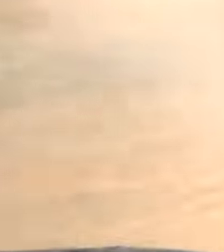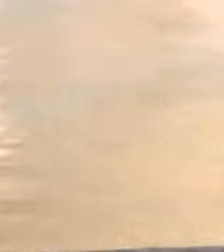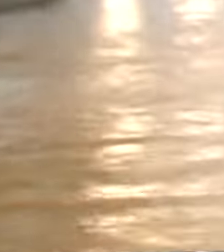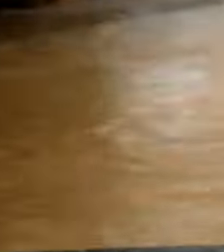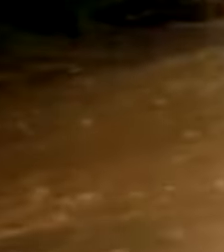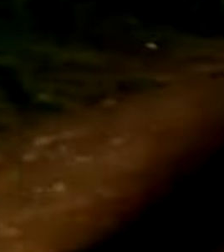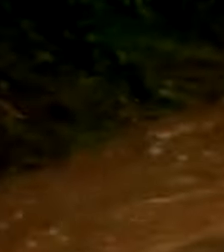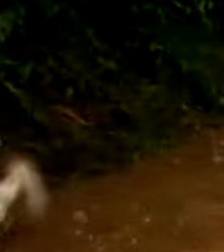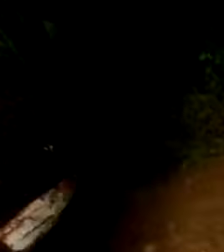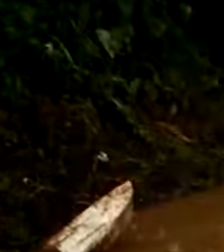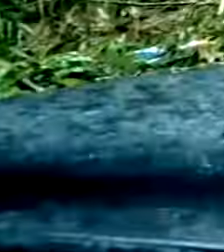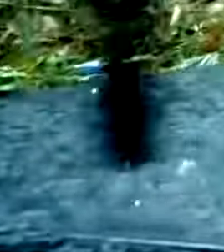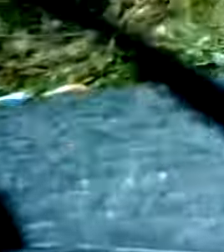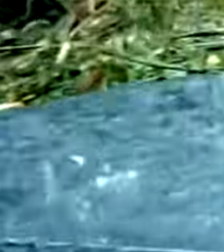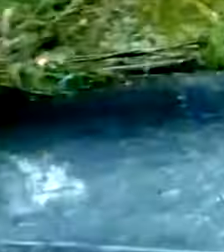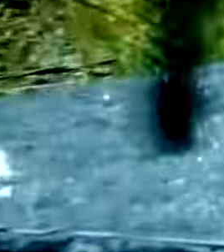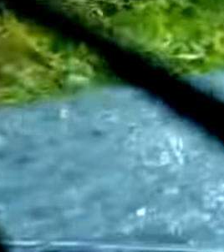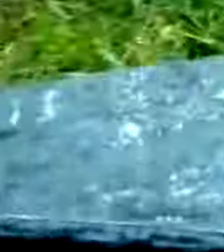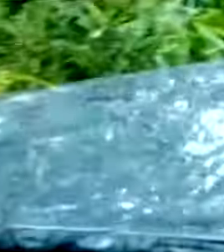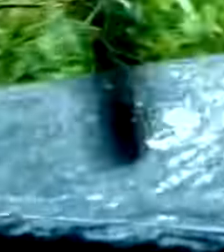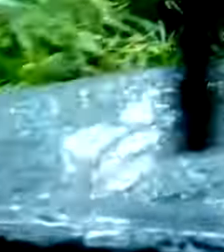casas. Y no se trata de lo material.